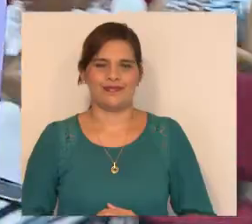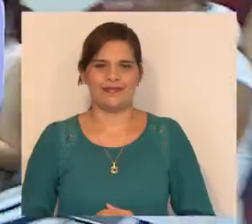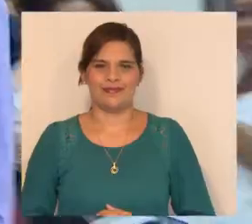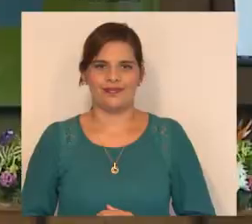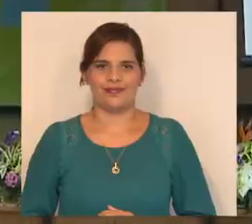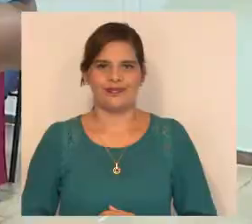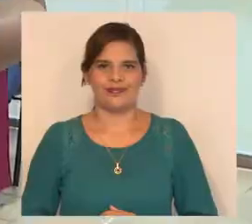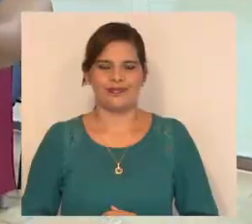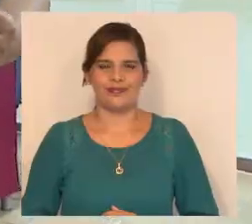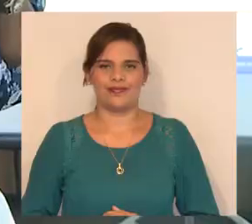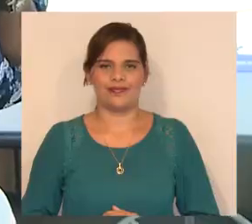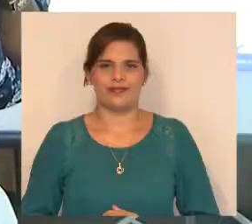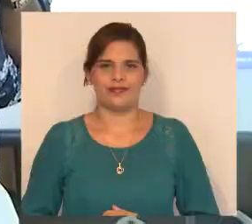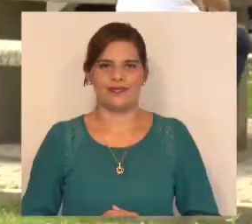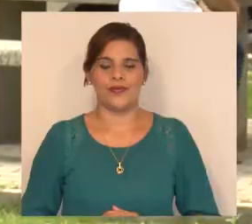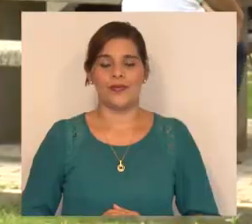Estado.